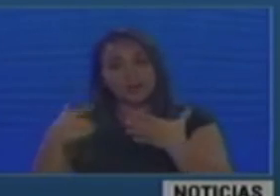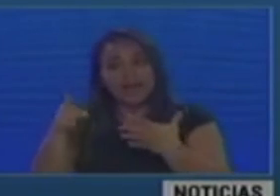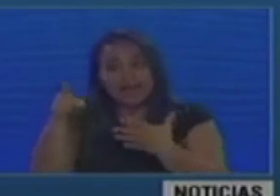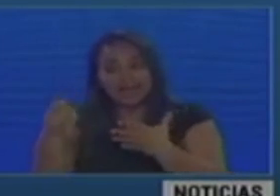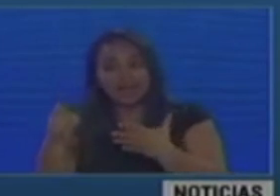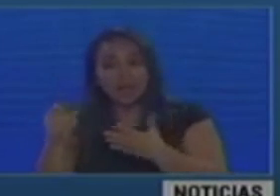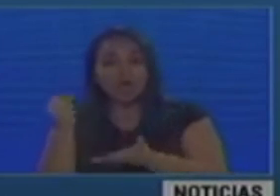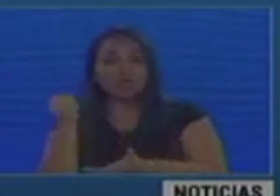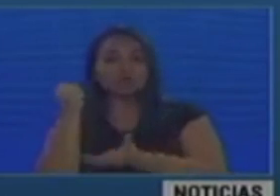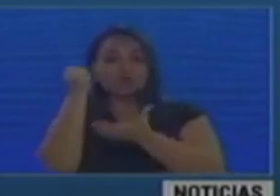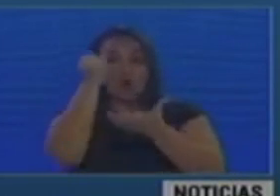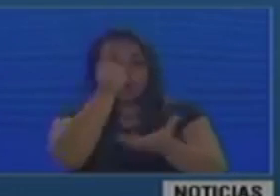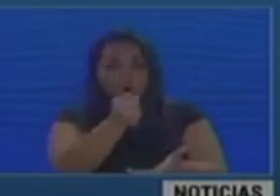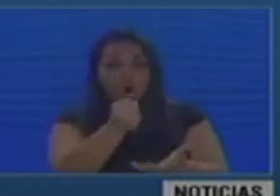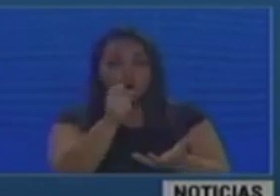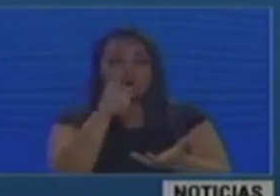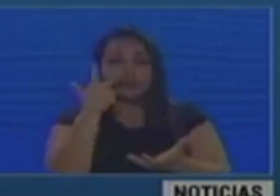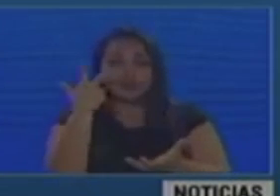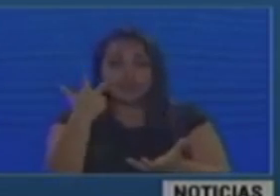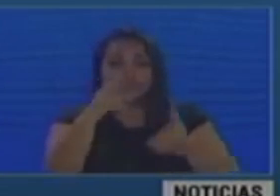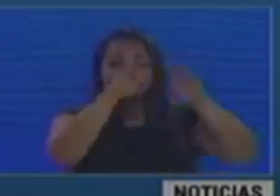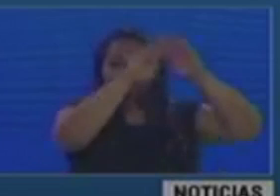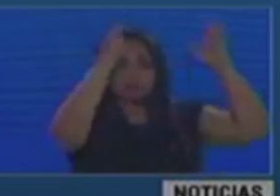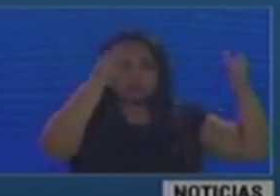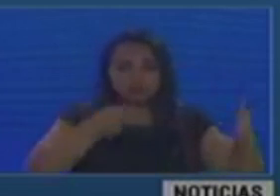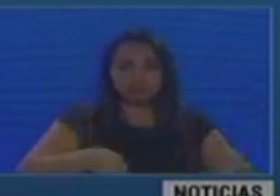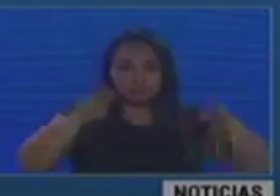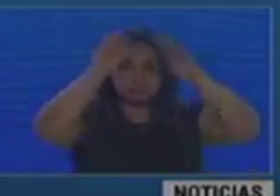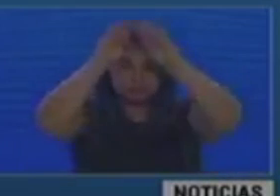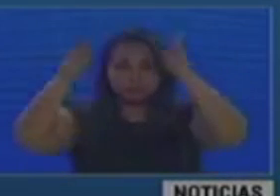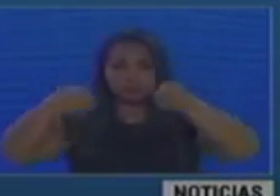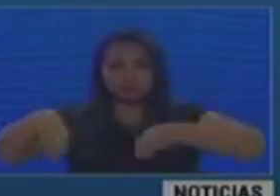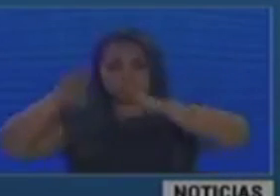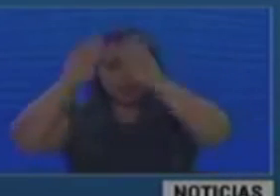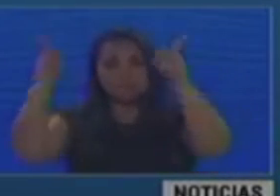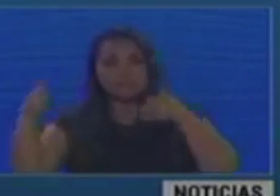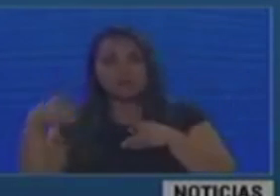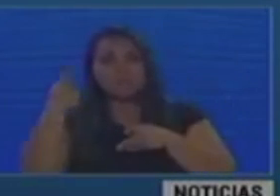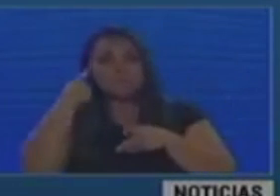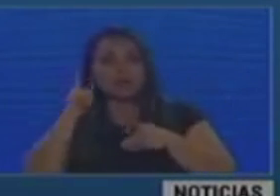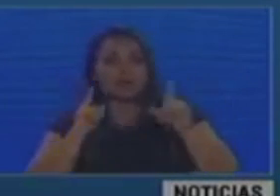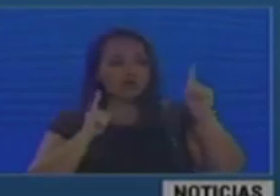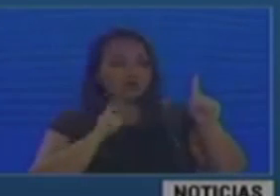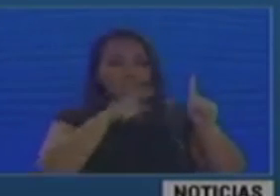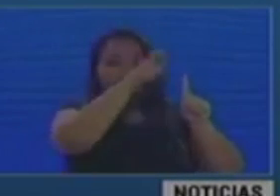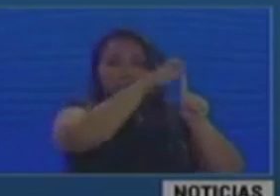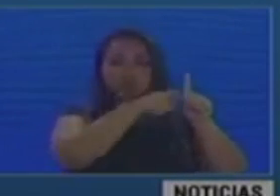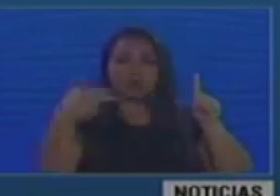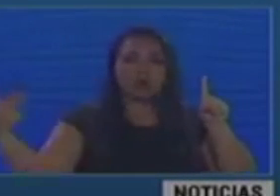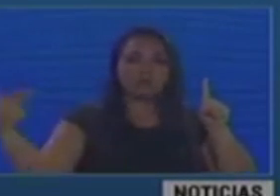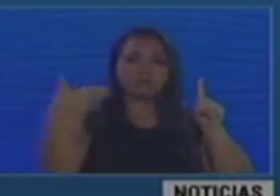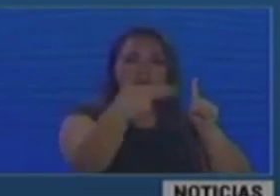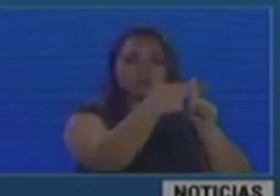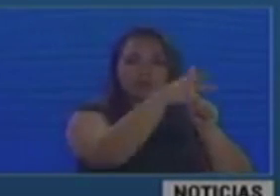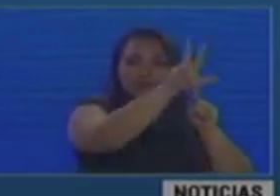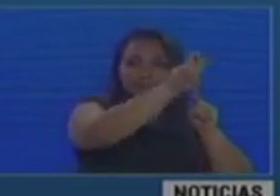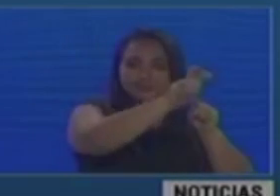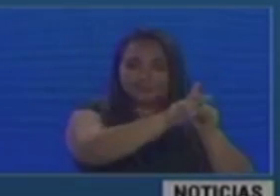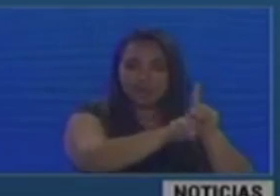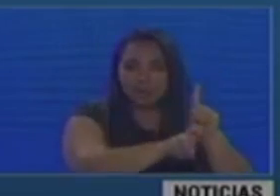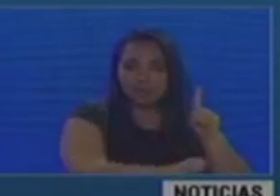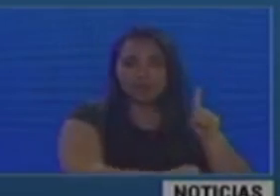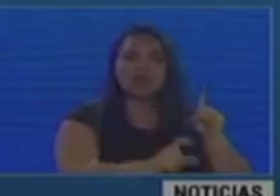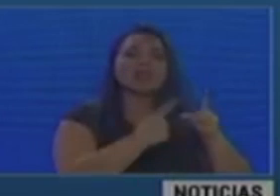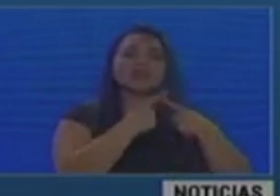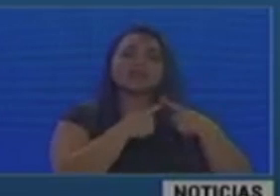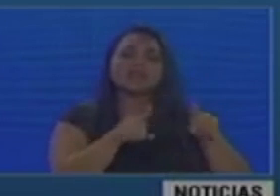de muestras que están ubicadas en la Policlínica JJ Vallarino, Policlínica Manuel Ferrer Valdés y el Complejo